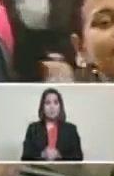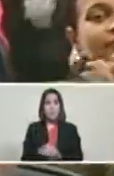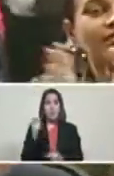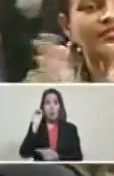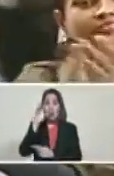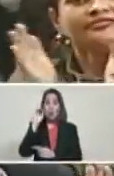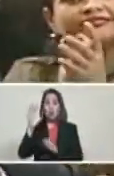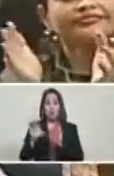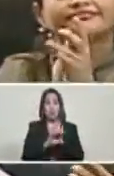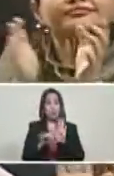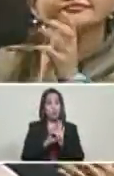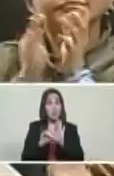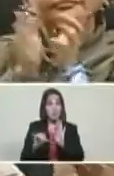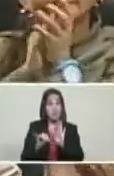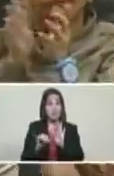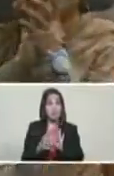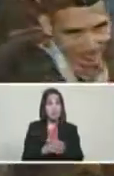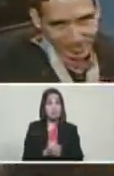constituyente.